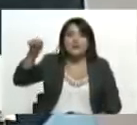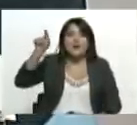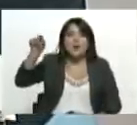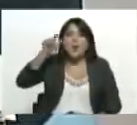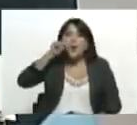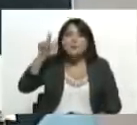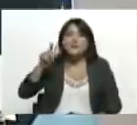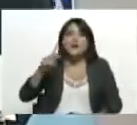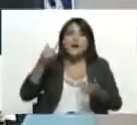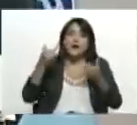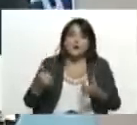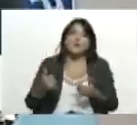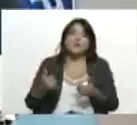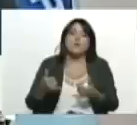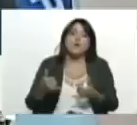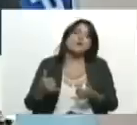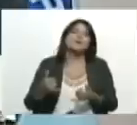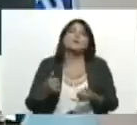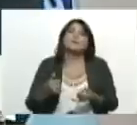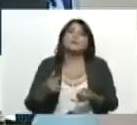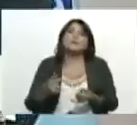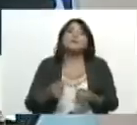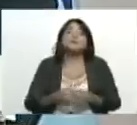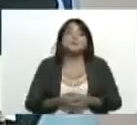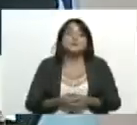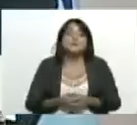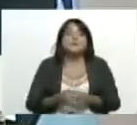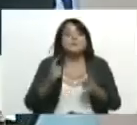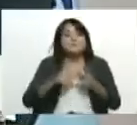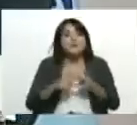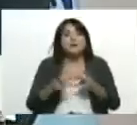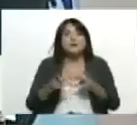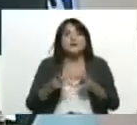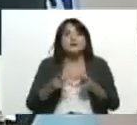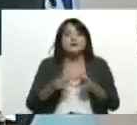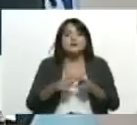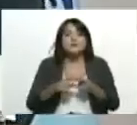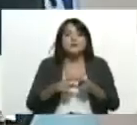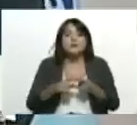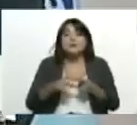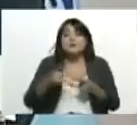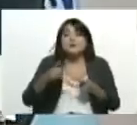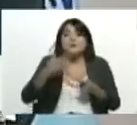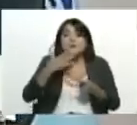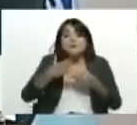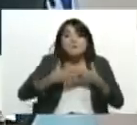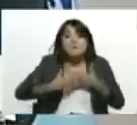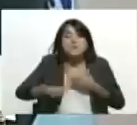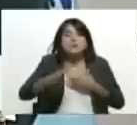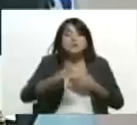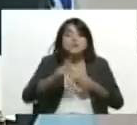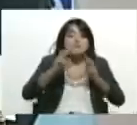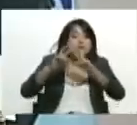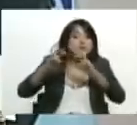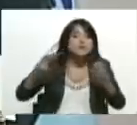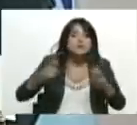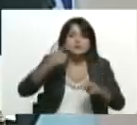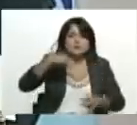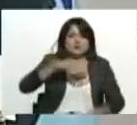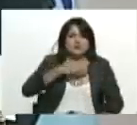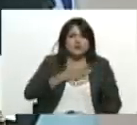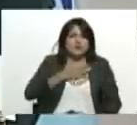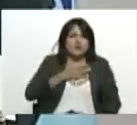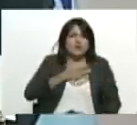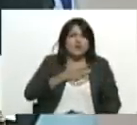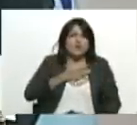estelar para que eso ocurra y en relación a futuras próximas investigaciones en marcha yo me he caracterizado por